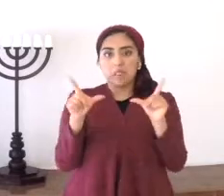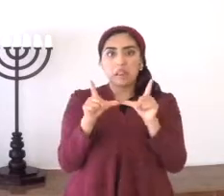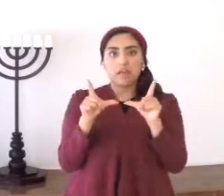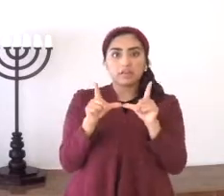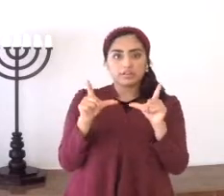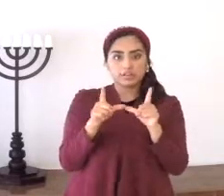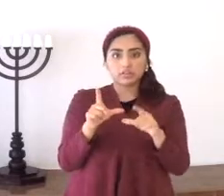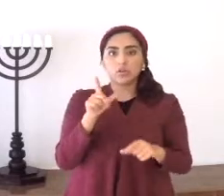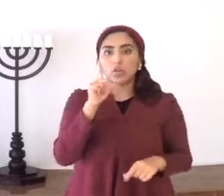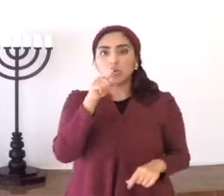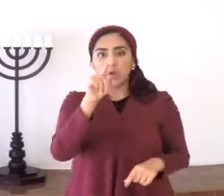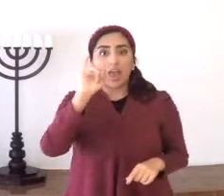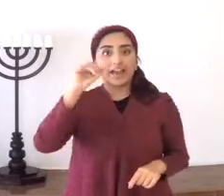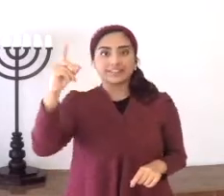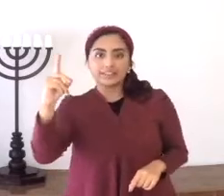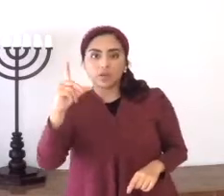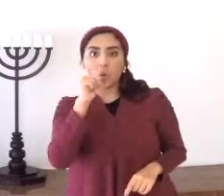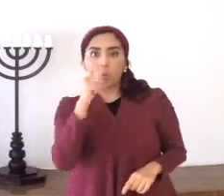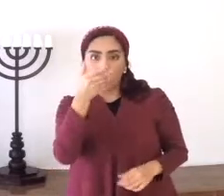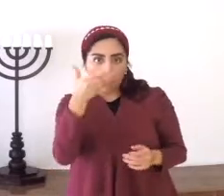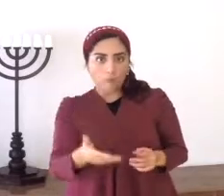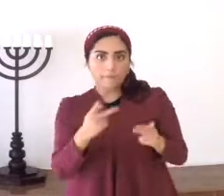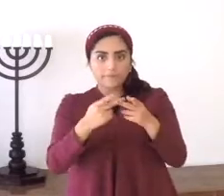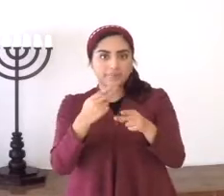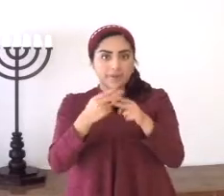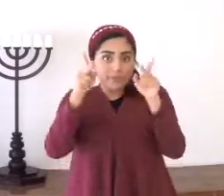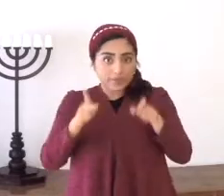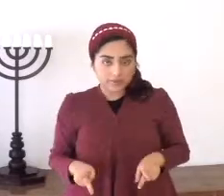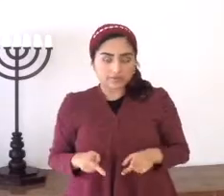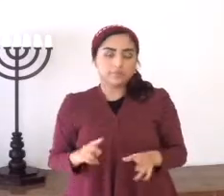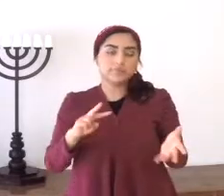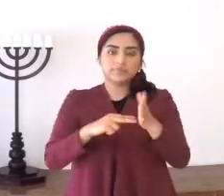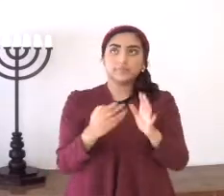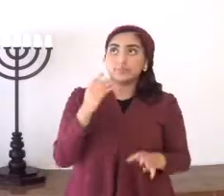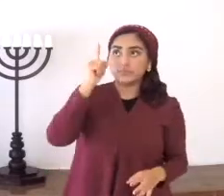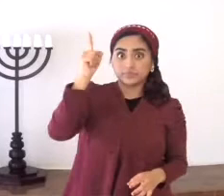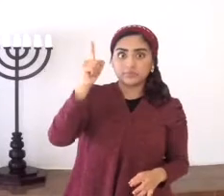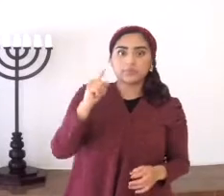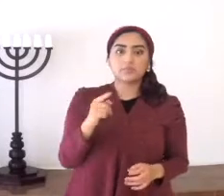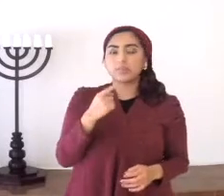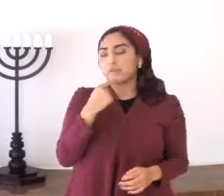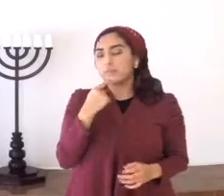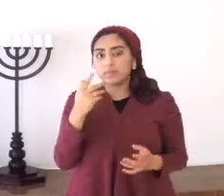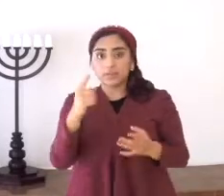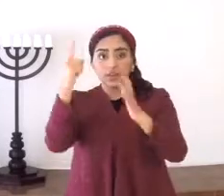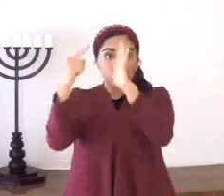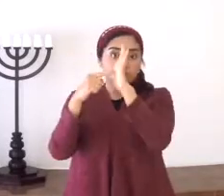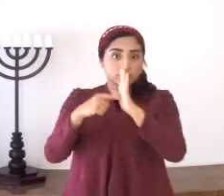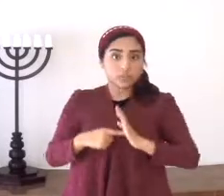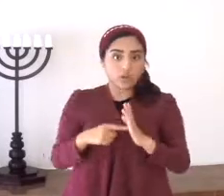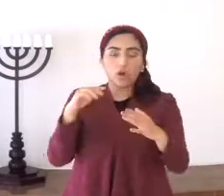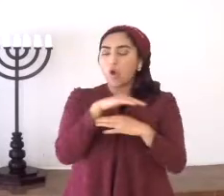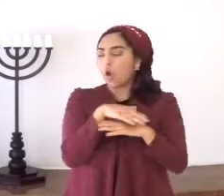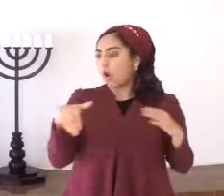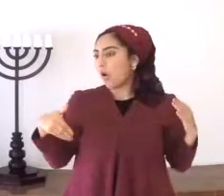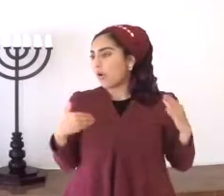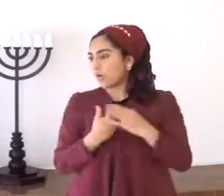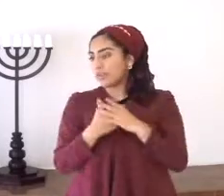que presentar tu credencial de lector, tu identificación para poder cobrar un cheque. Él, por así